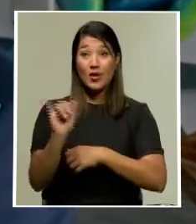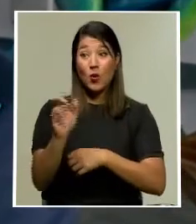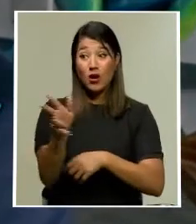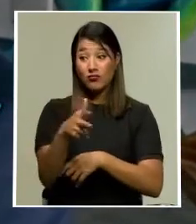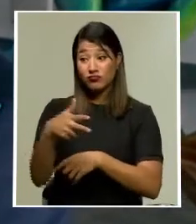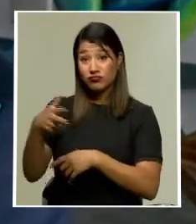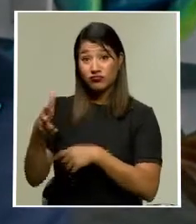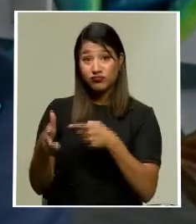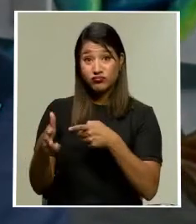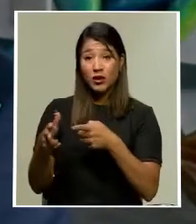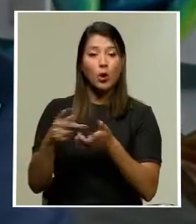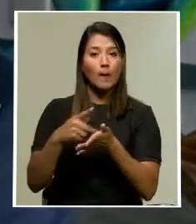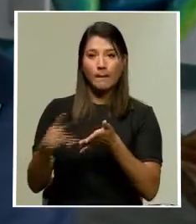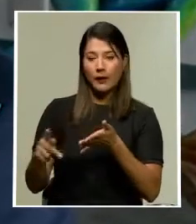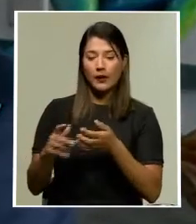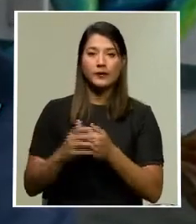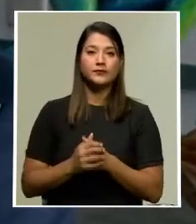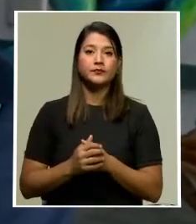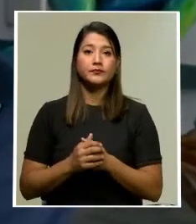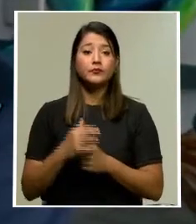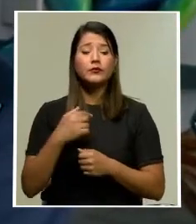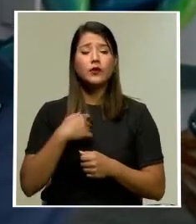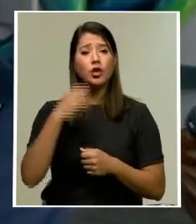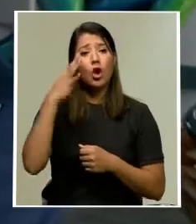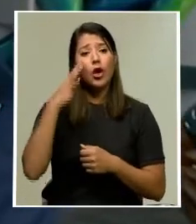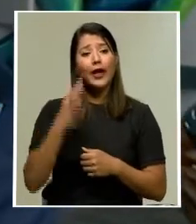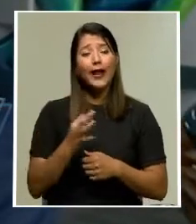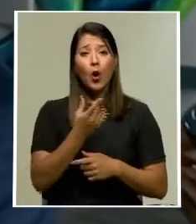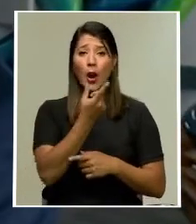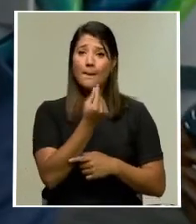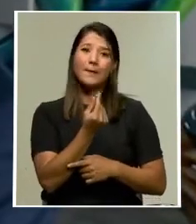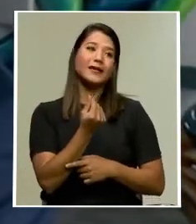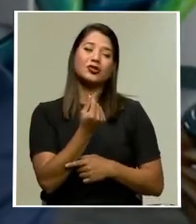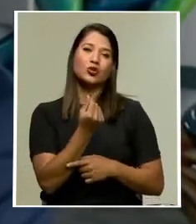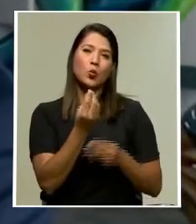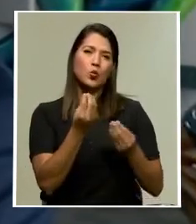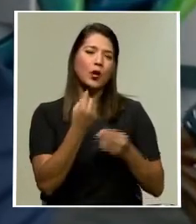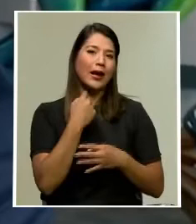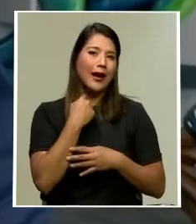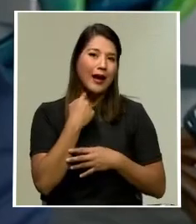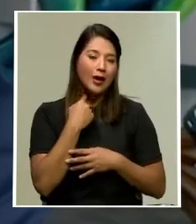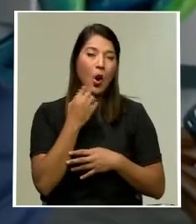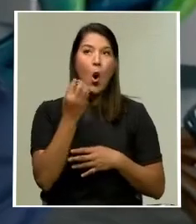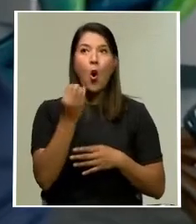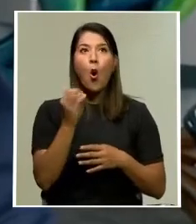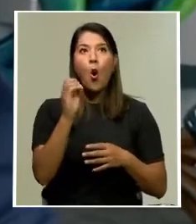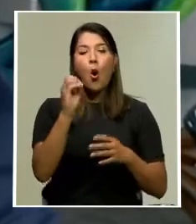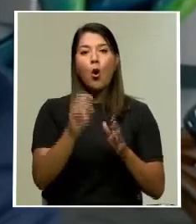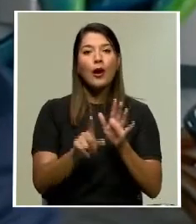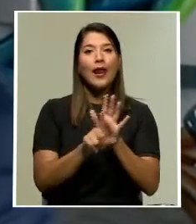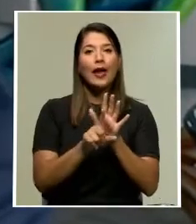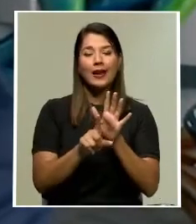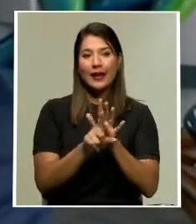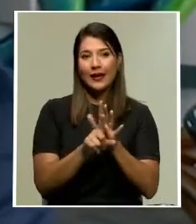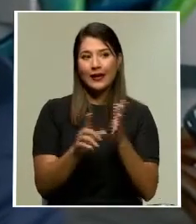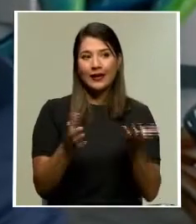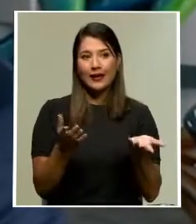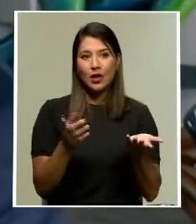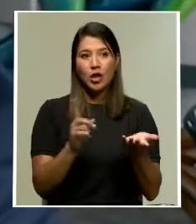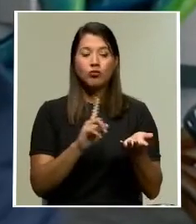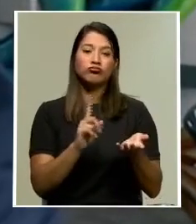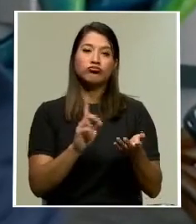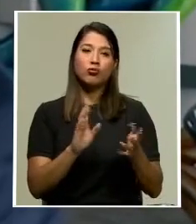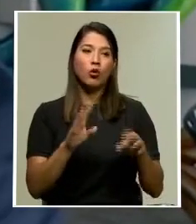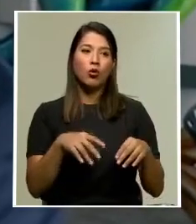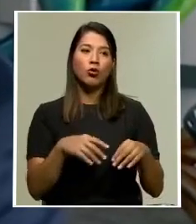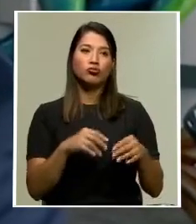eléctricos. Considero que no es accesible o no, la ley no le permite o no llega o no le traslada ese beneficio a todas las